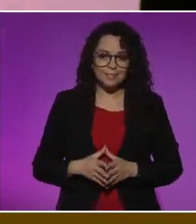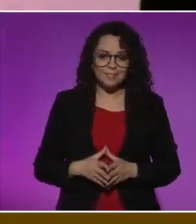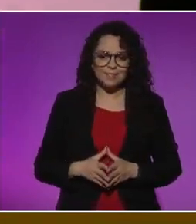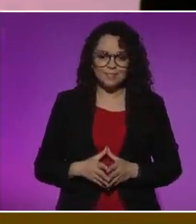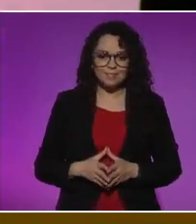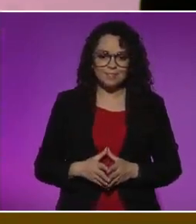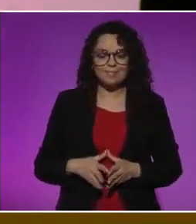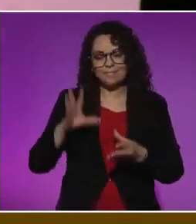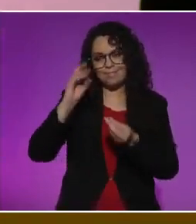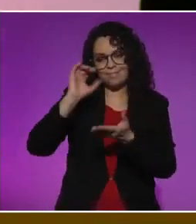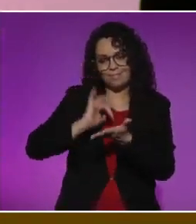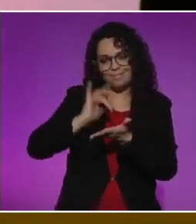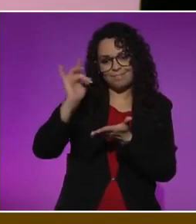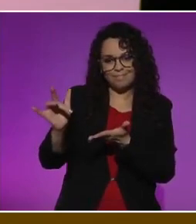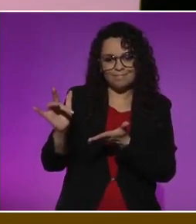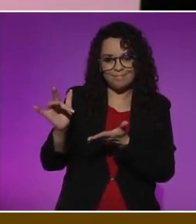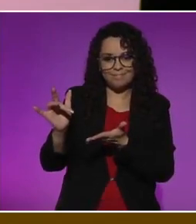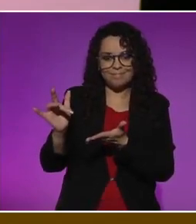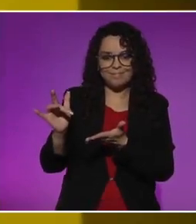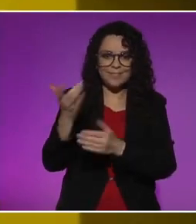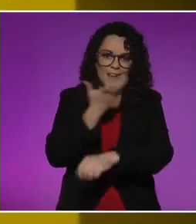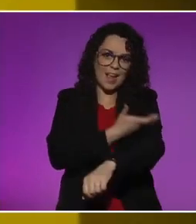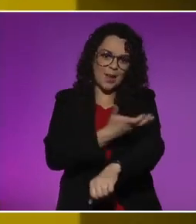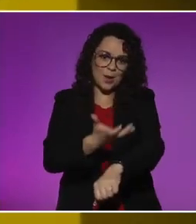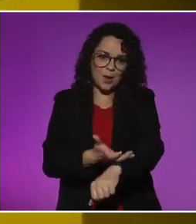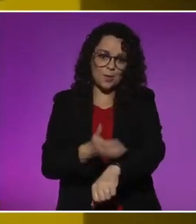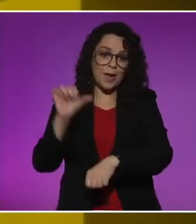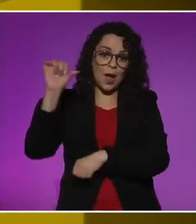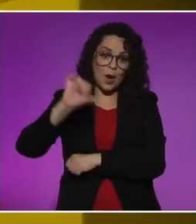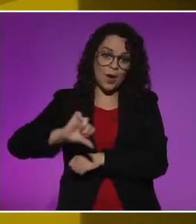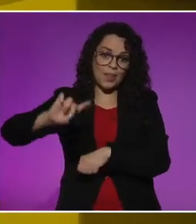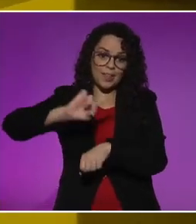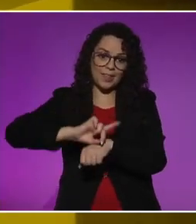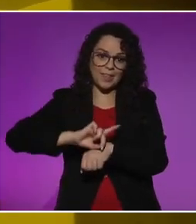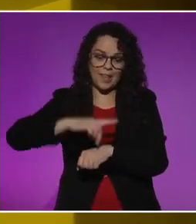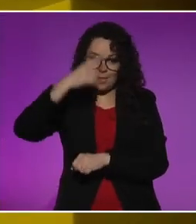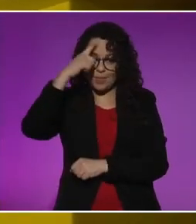Pues muchas gracias por habernos acompañado esta mañana a